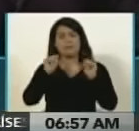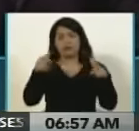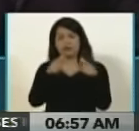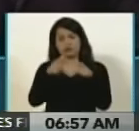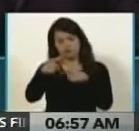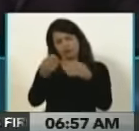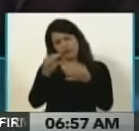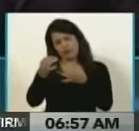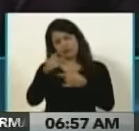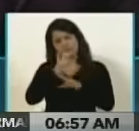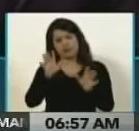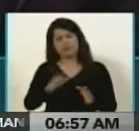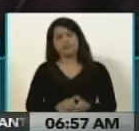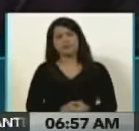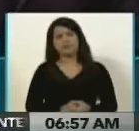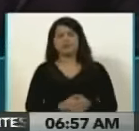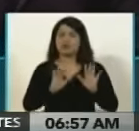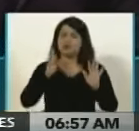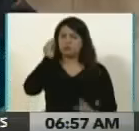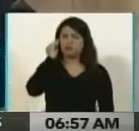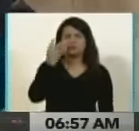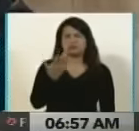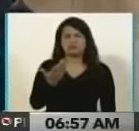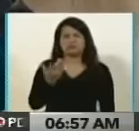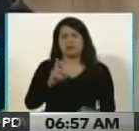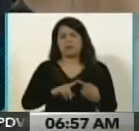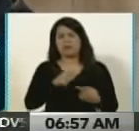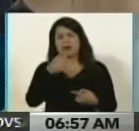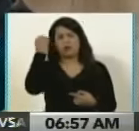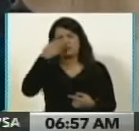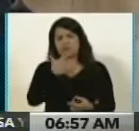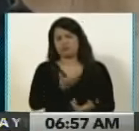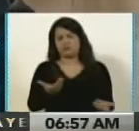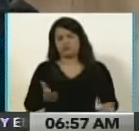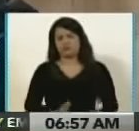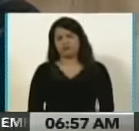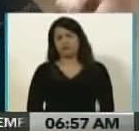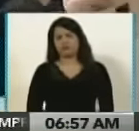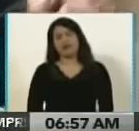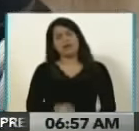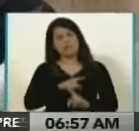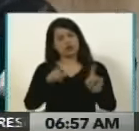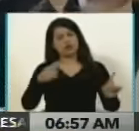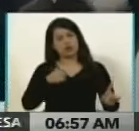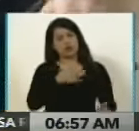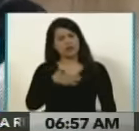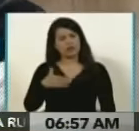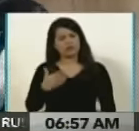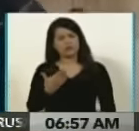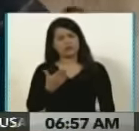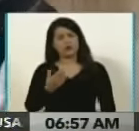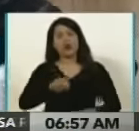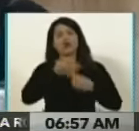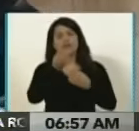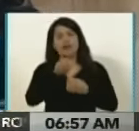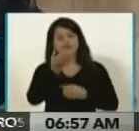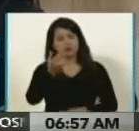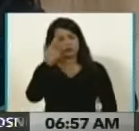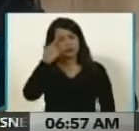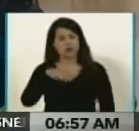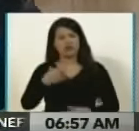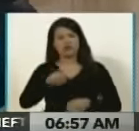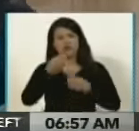has mencionado, pues. Por lo tanto, me parece que no tiene sentido, pues. Pero yo quería conectar eso con lo que